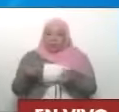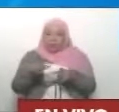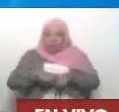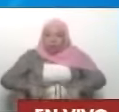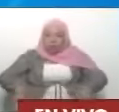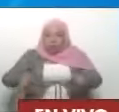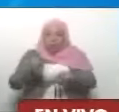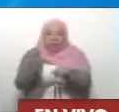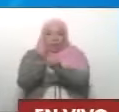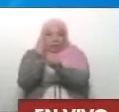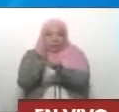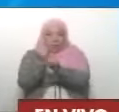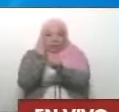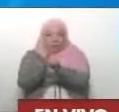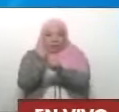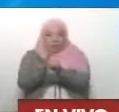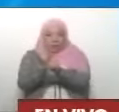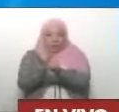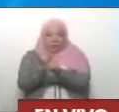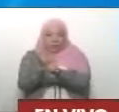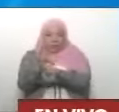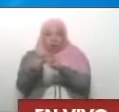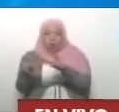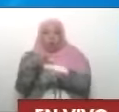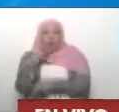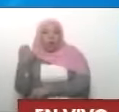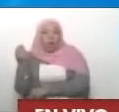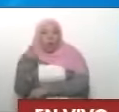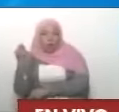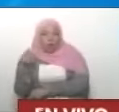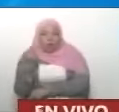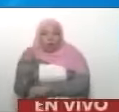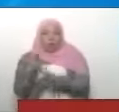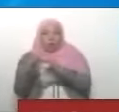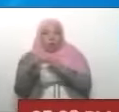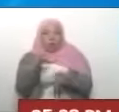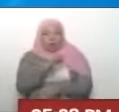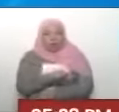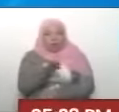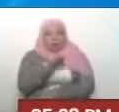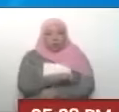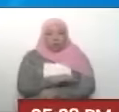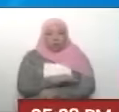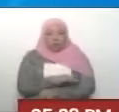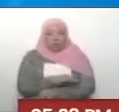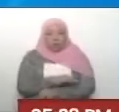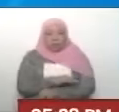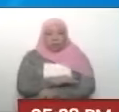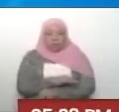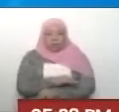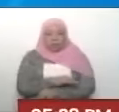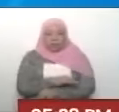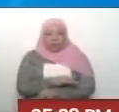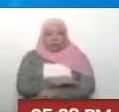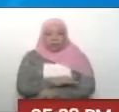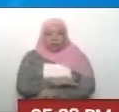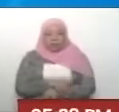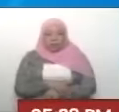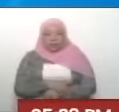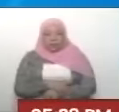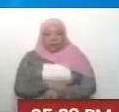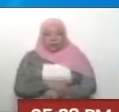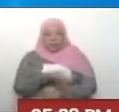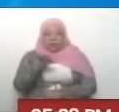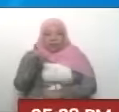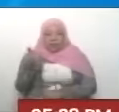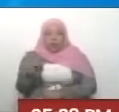Digital con otro joven comunicador social de la